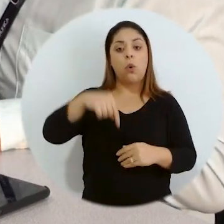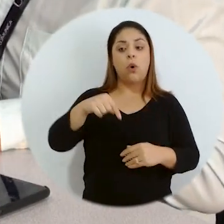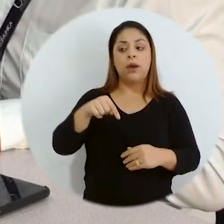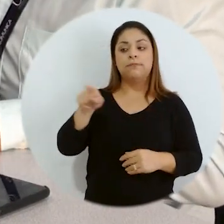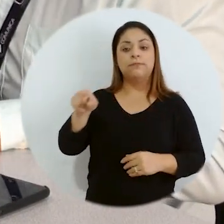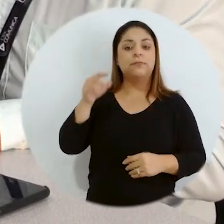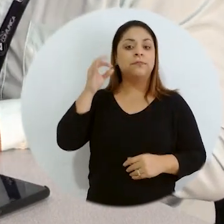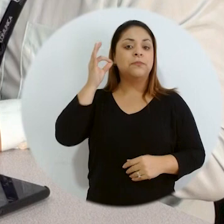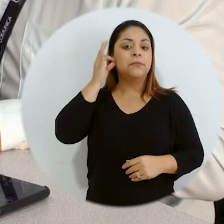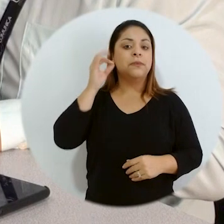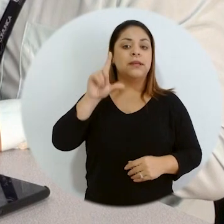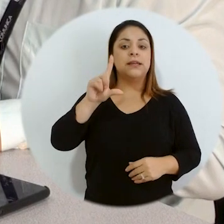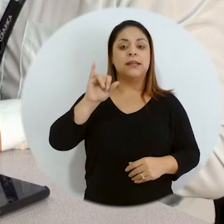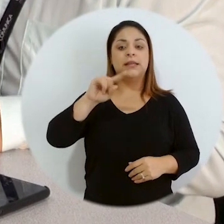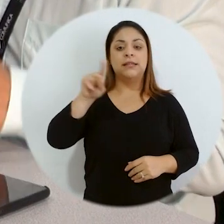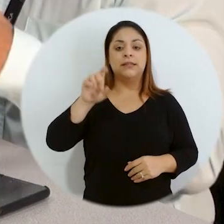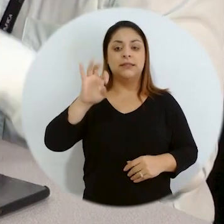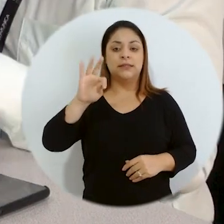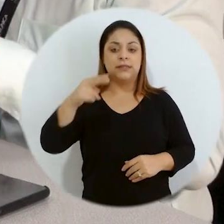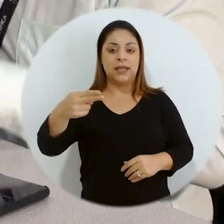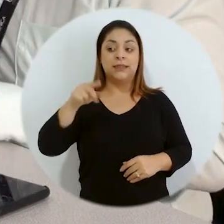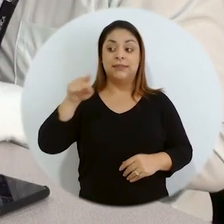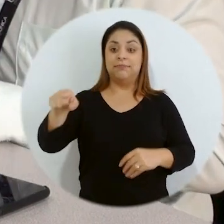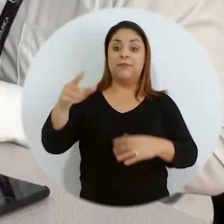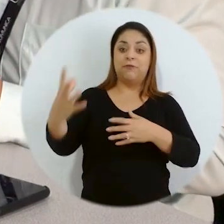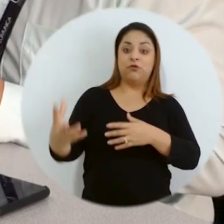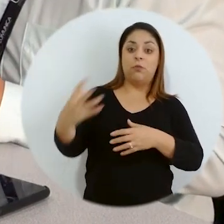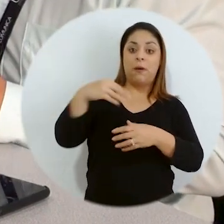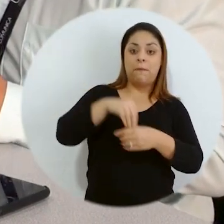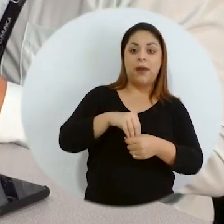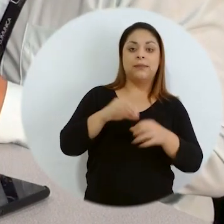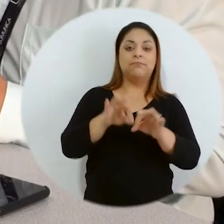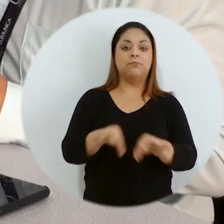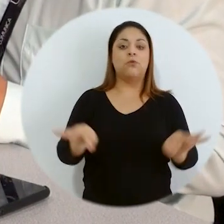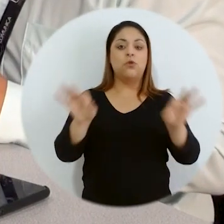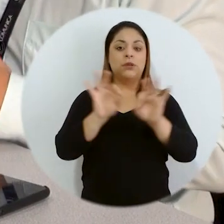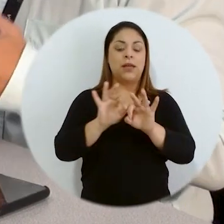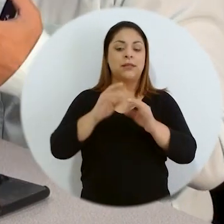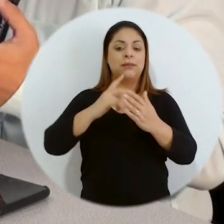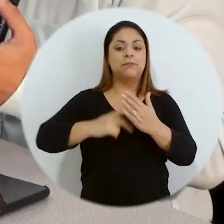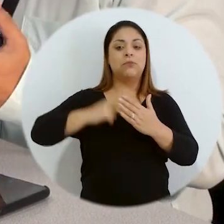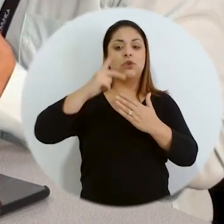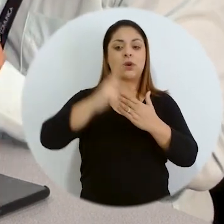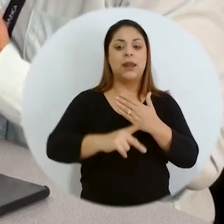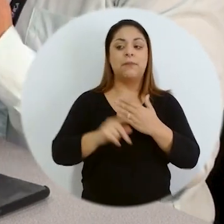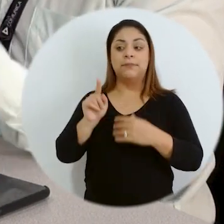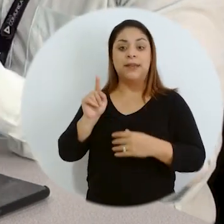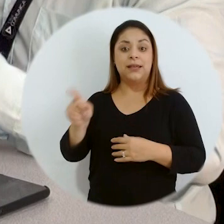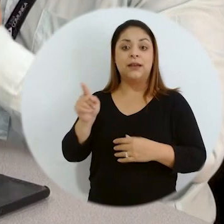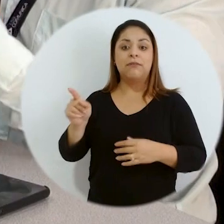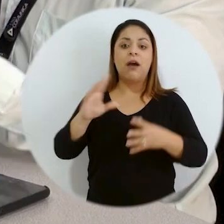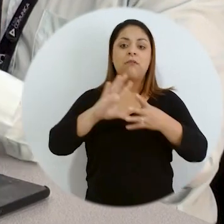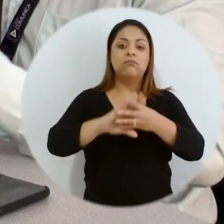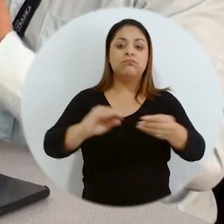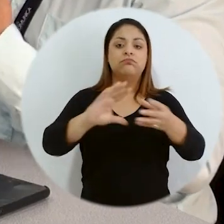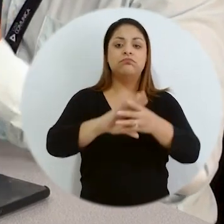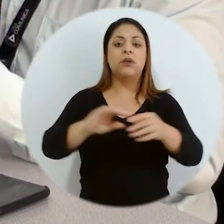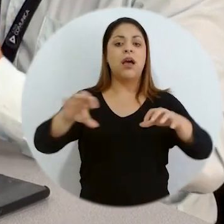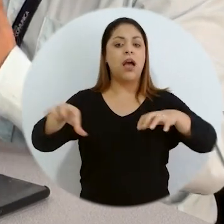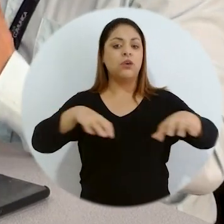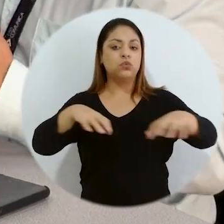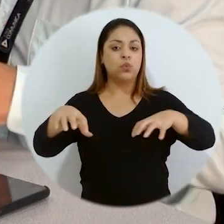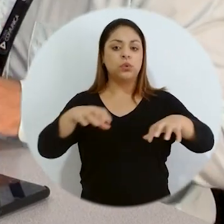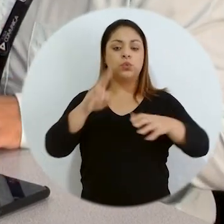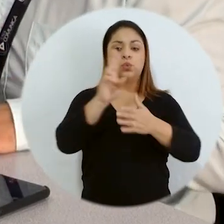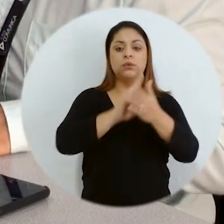hoy con Lisette, quien justamente forma parte de este importante programa, nos viene a comentar las acciones que a nivel de la